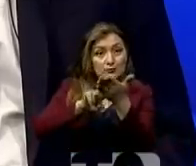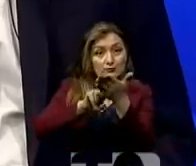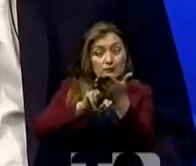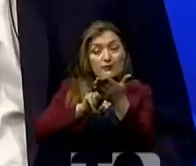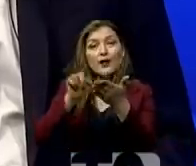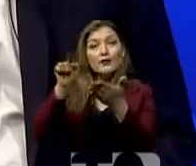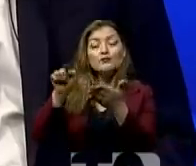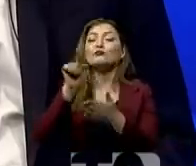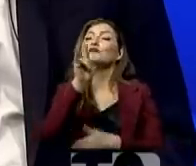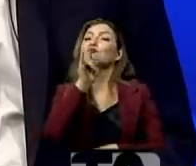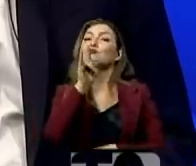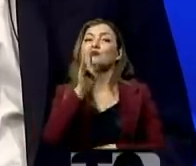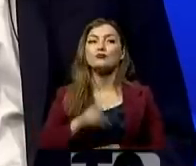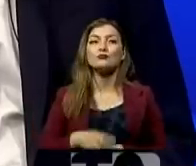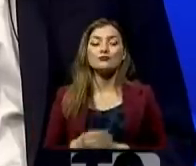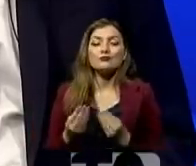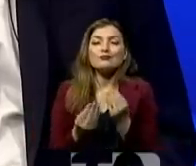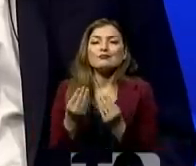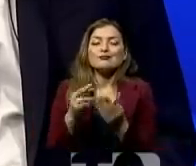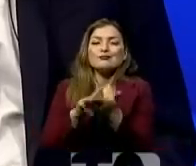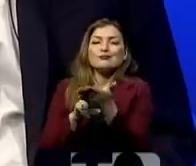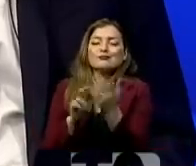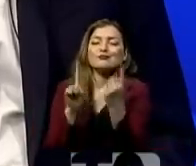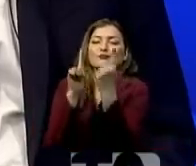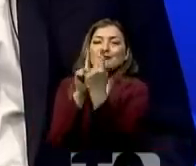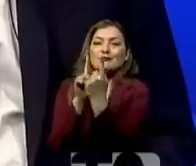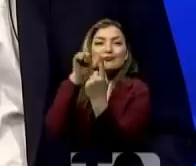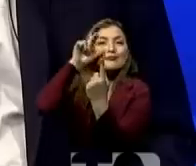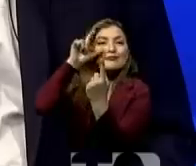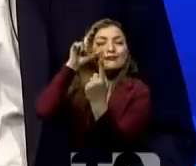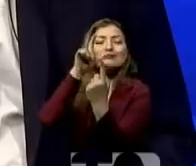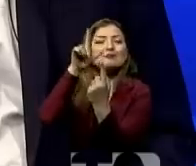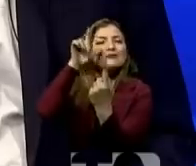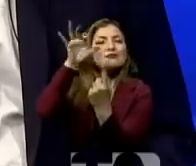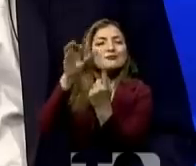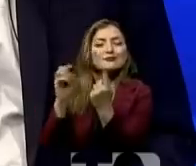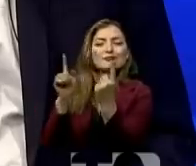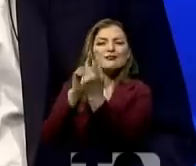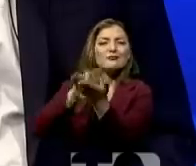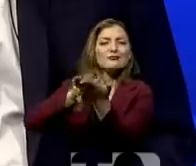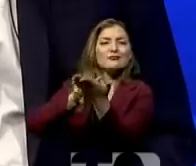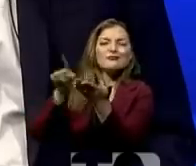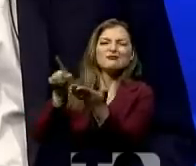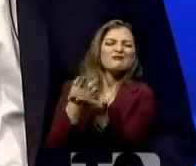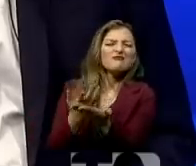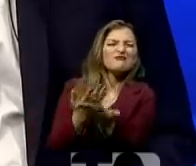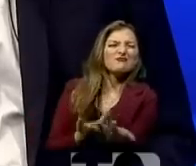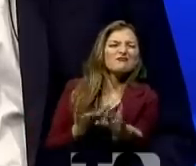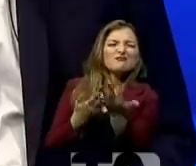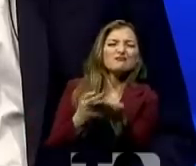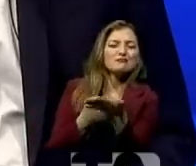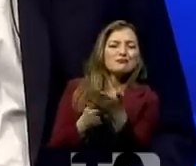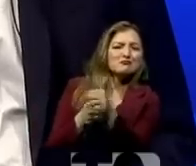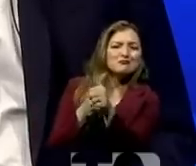cuanto que se espera después de esa reunión en cuantos días quizá se pudiera concretar cuál es el seguimiento que se va a dar a ese pedido